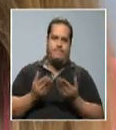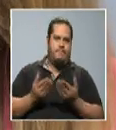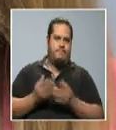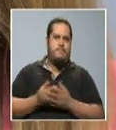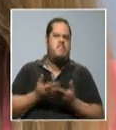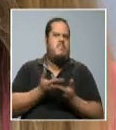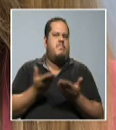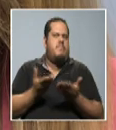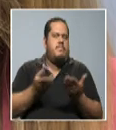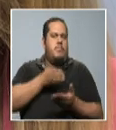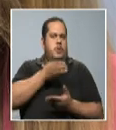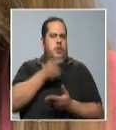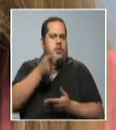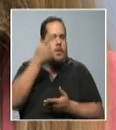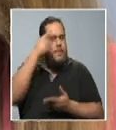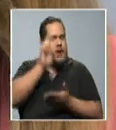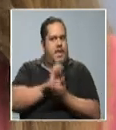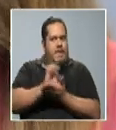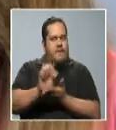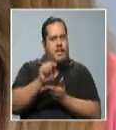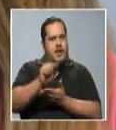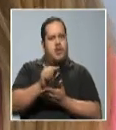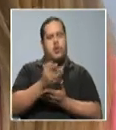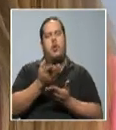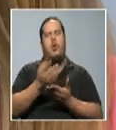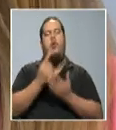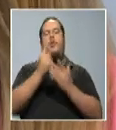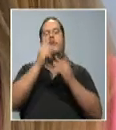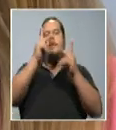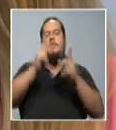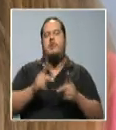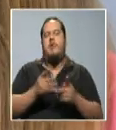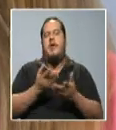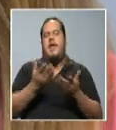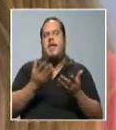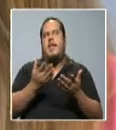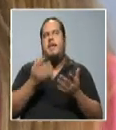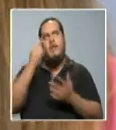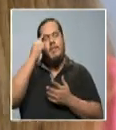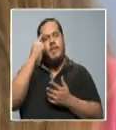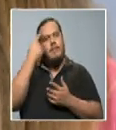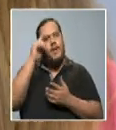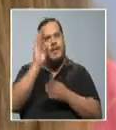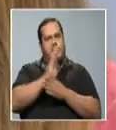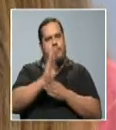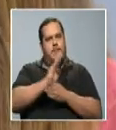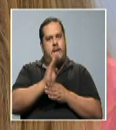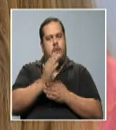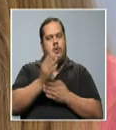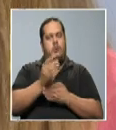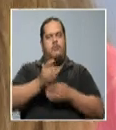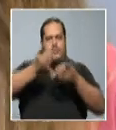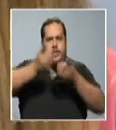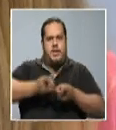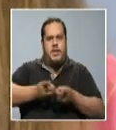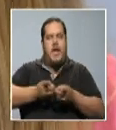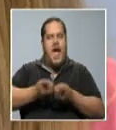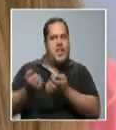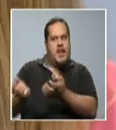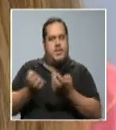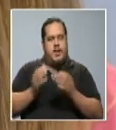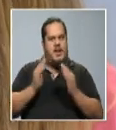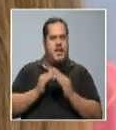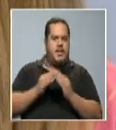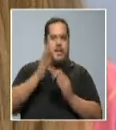¿Qué recomienda usted para evitar eso? ¿O a qué tiene que llegar una persona para que el banco decida, ya tengo que quitarle la casa porque ya no es